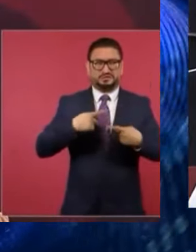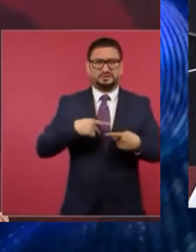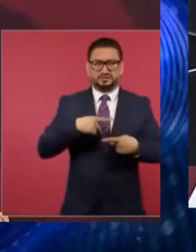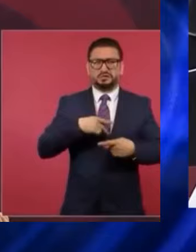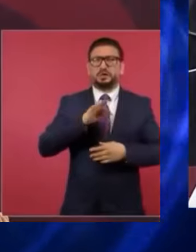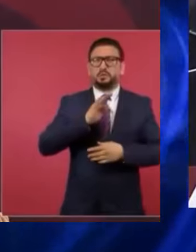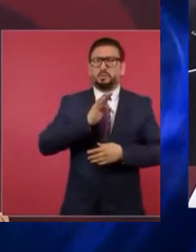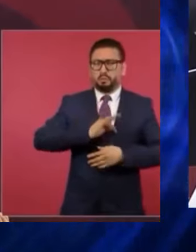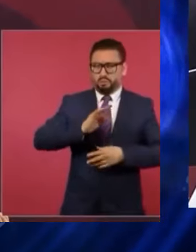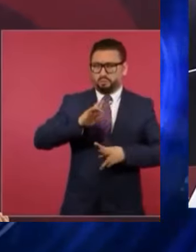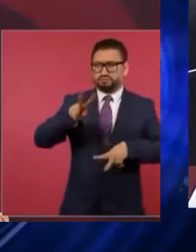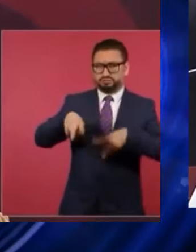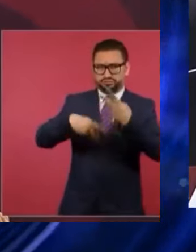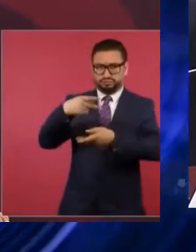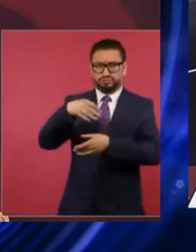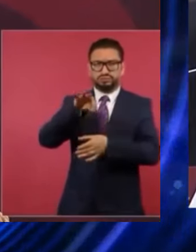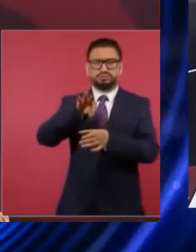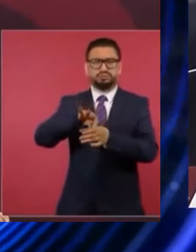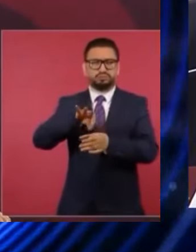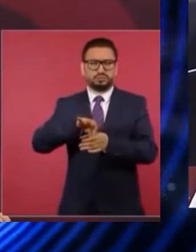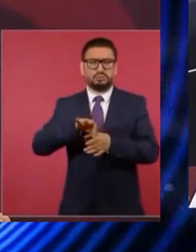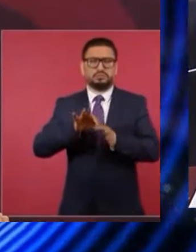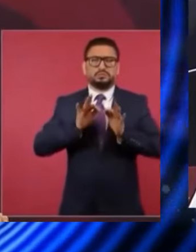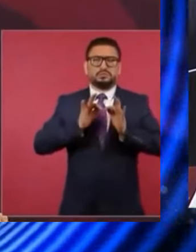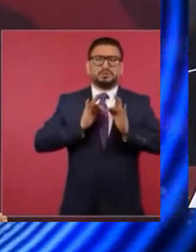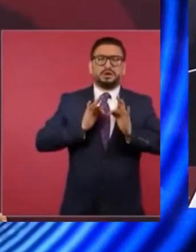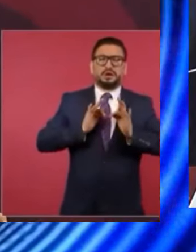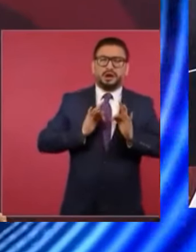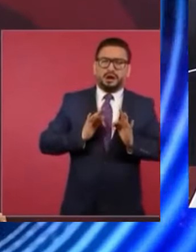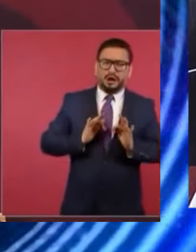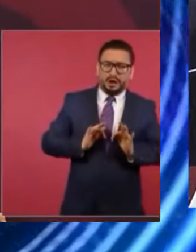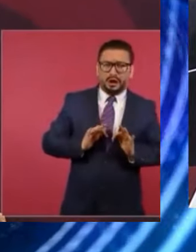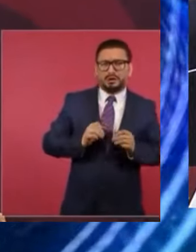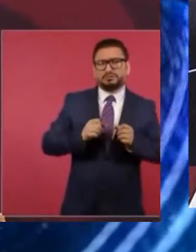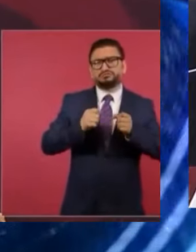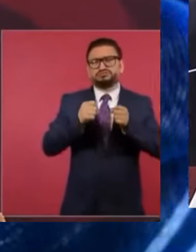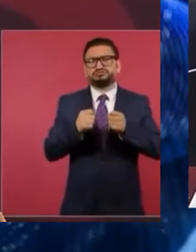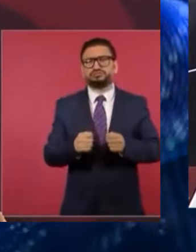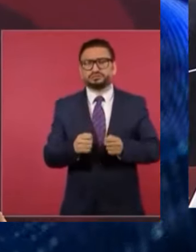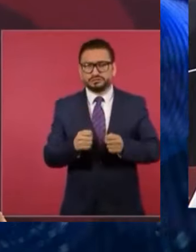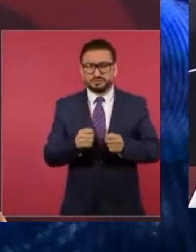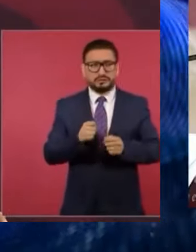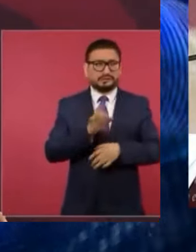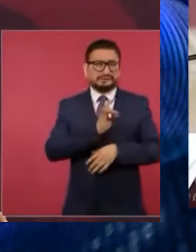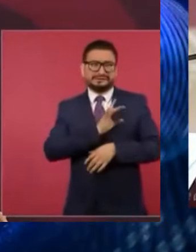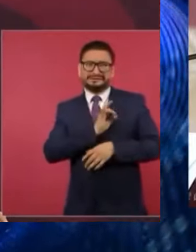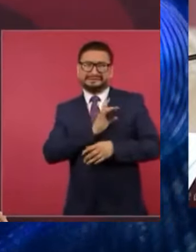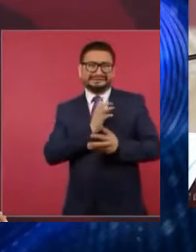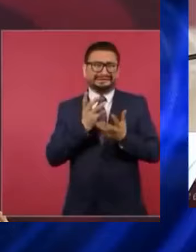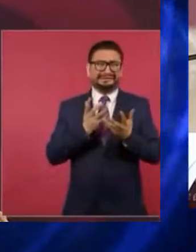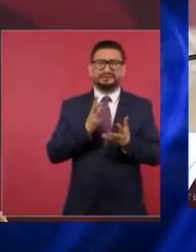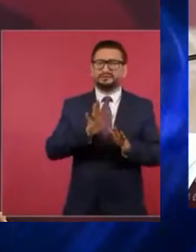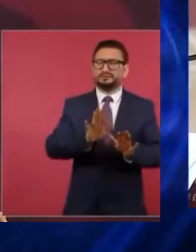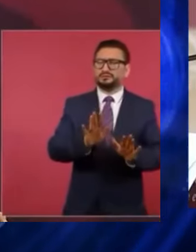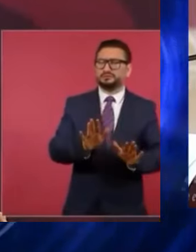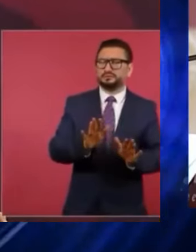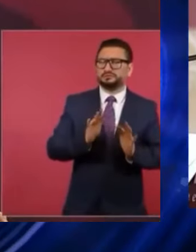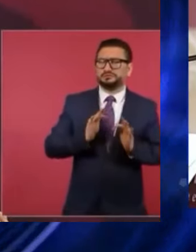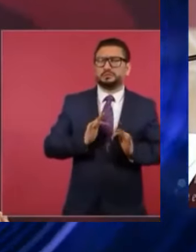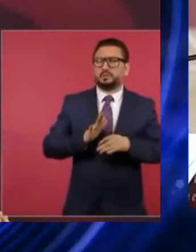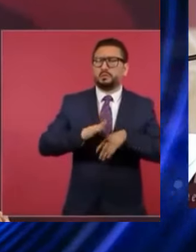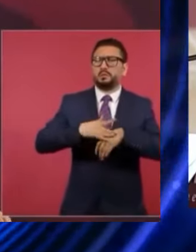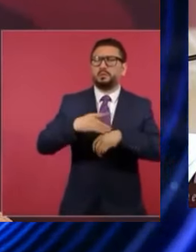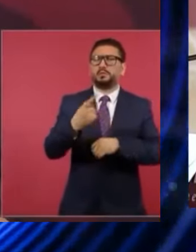votar con tranquilidad, con seguridad, sin temor, porque